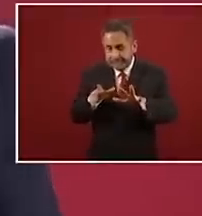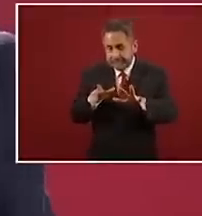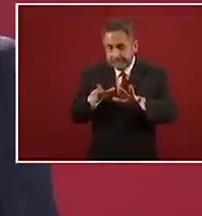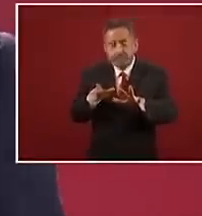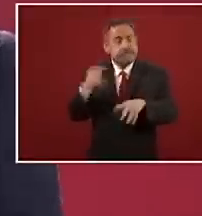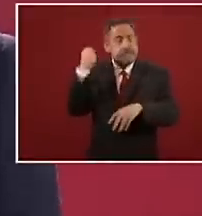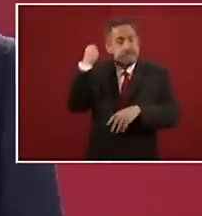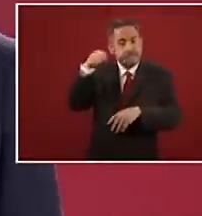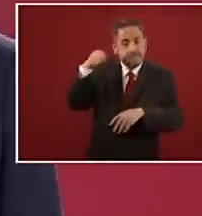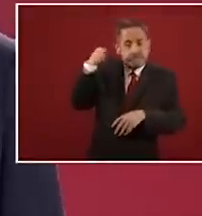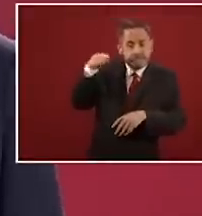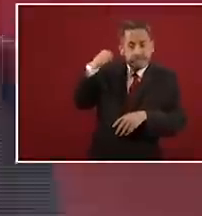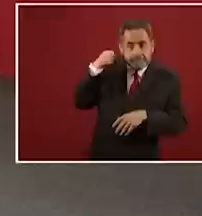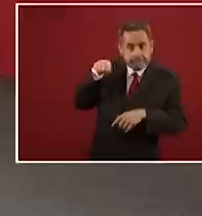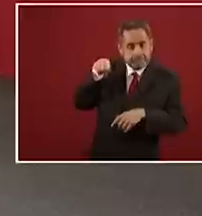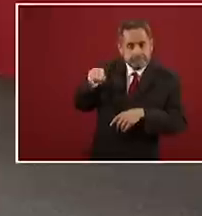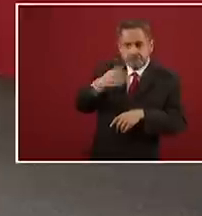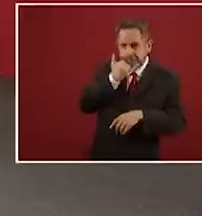y hizo obra.